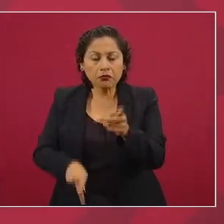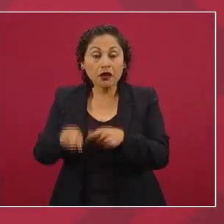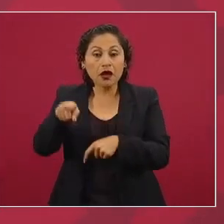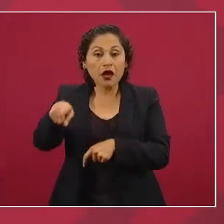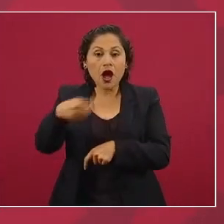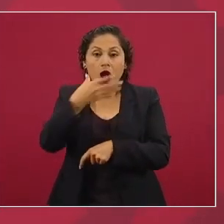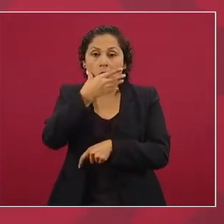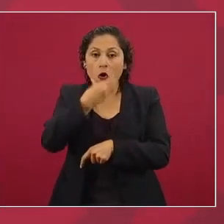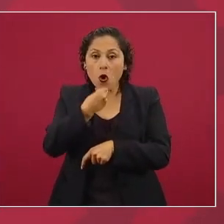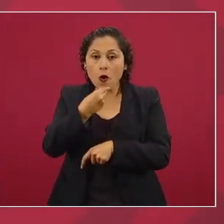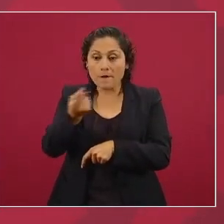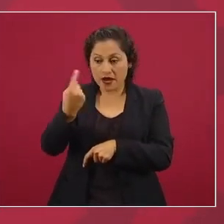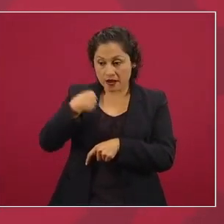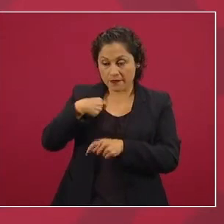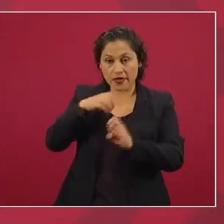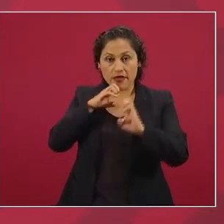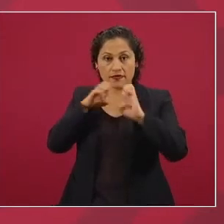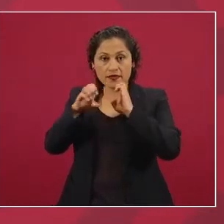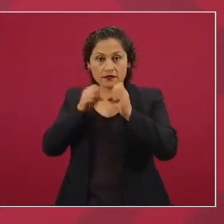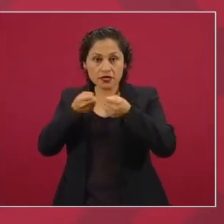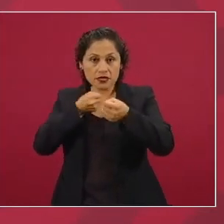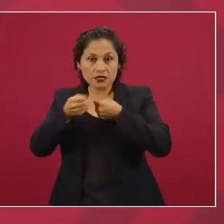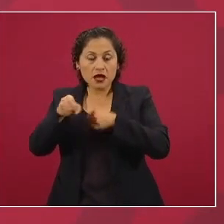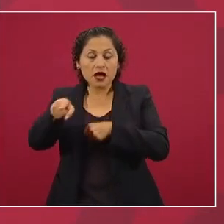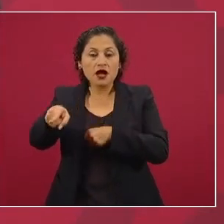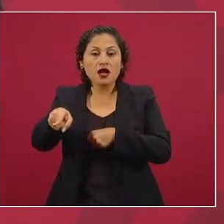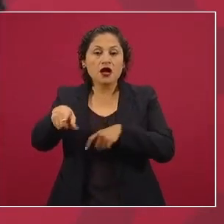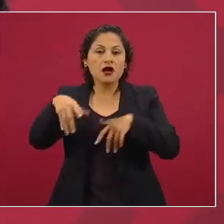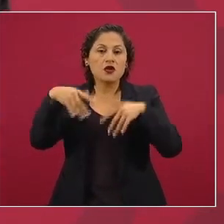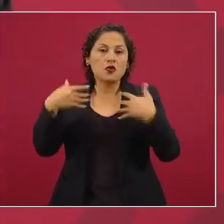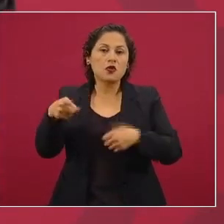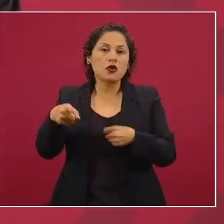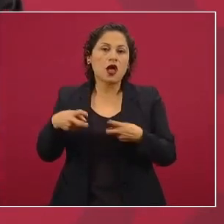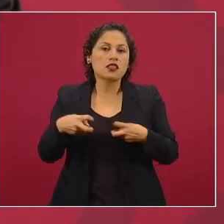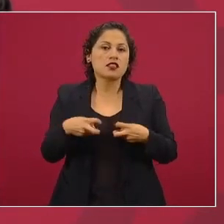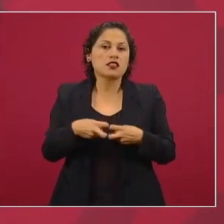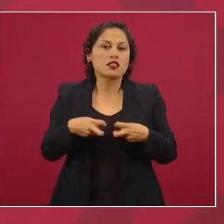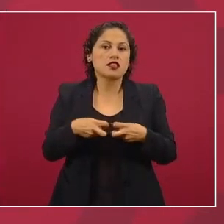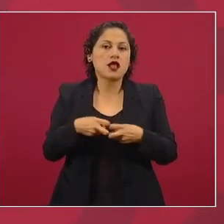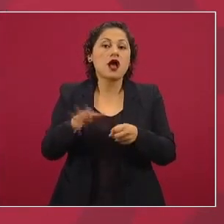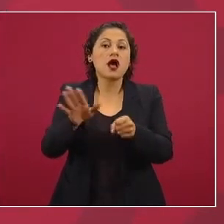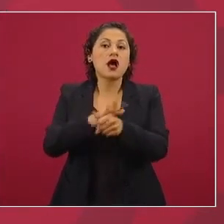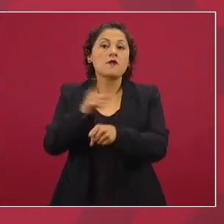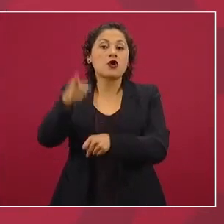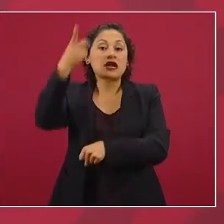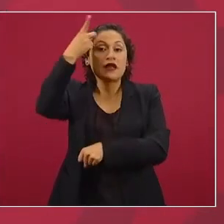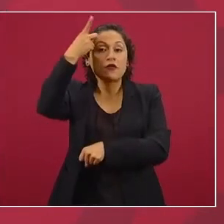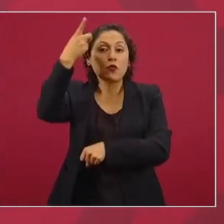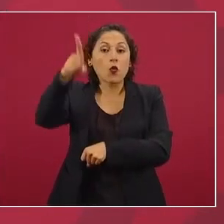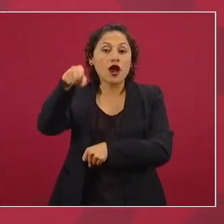porque le dijo el dueño: si lo sigues entrevistando te corro.